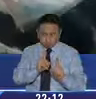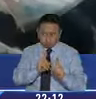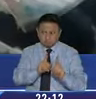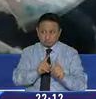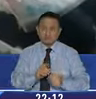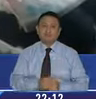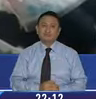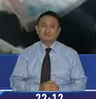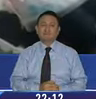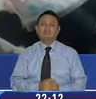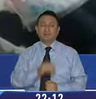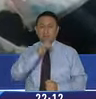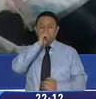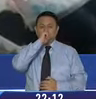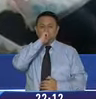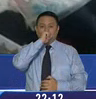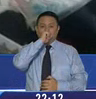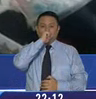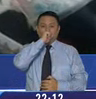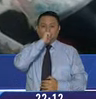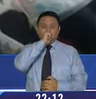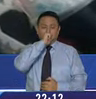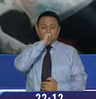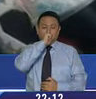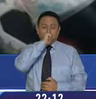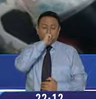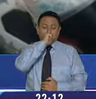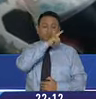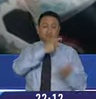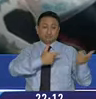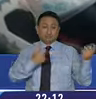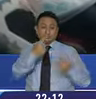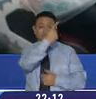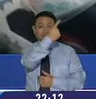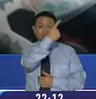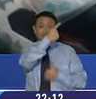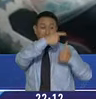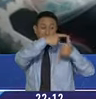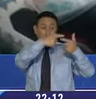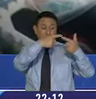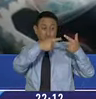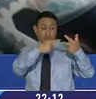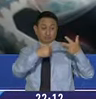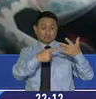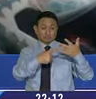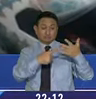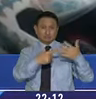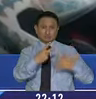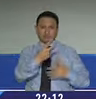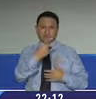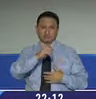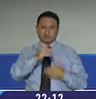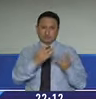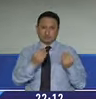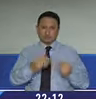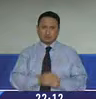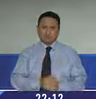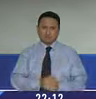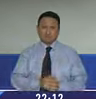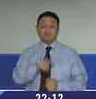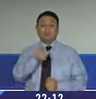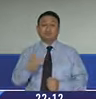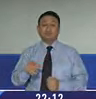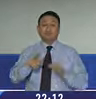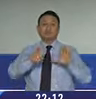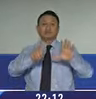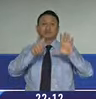bala. Los delincuentes cargaban 2 fusiles, una subametralladora, 3 escopetas, un revólver y 2 chalecos. 7 eran los individuos